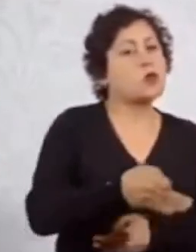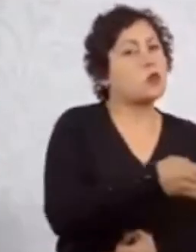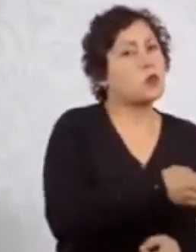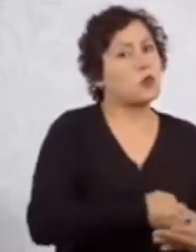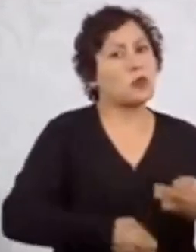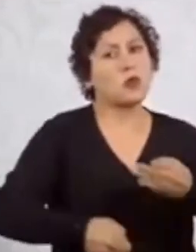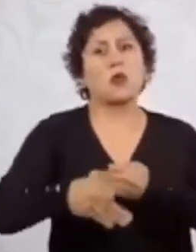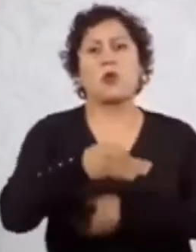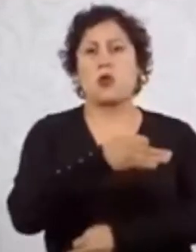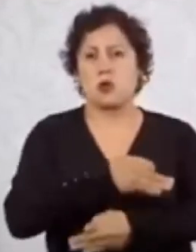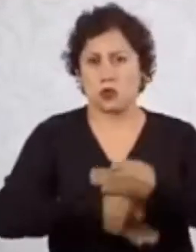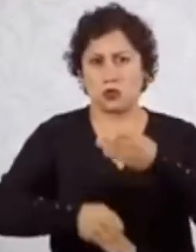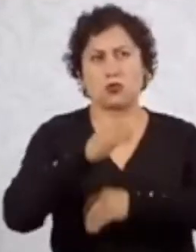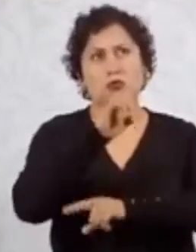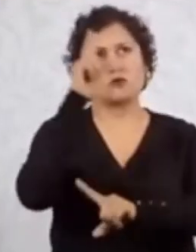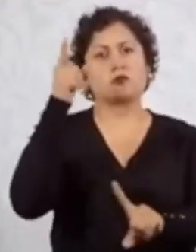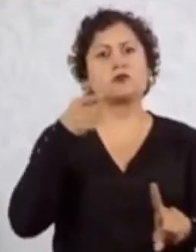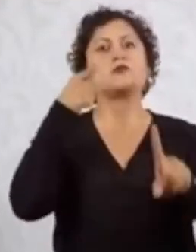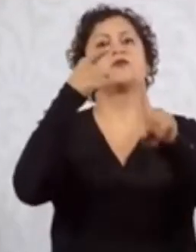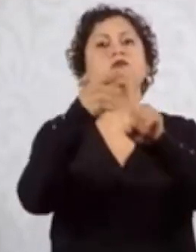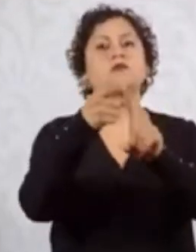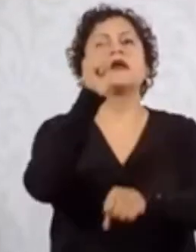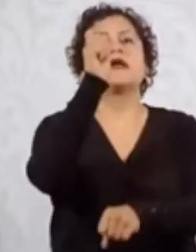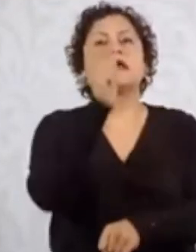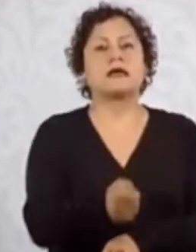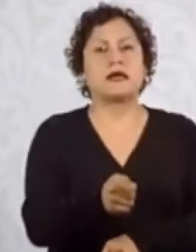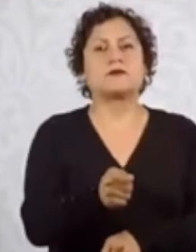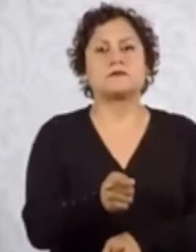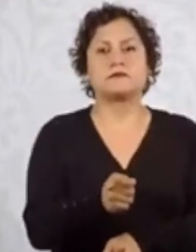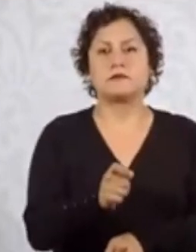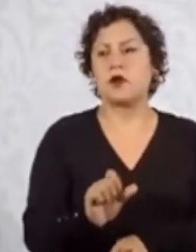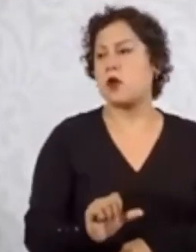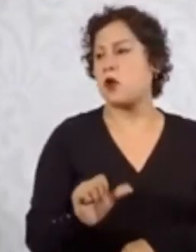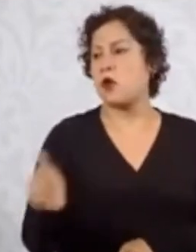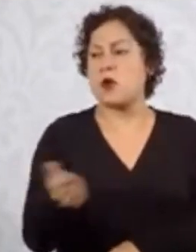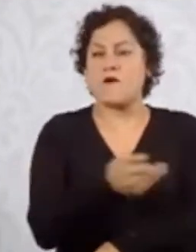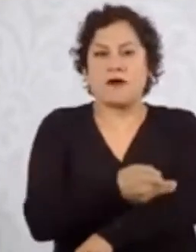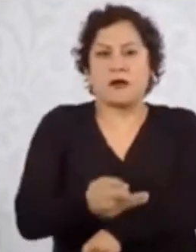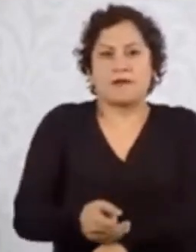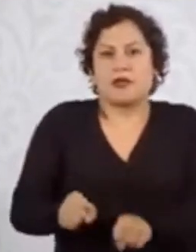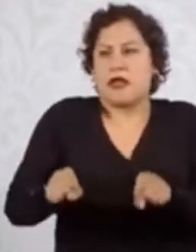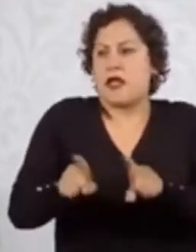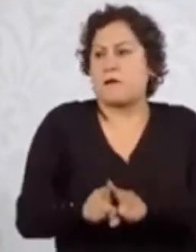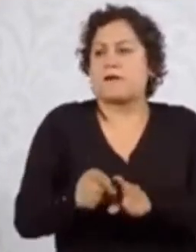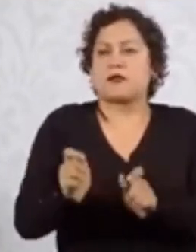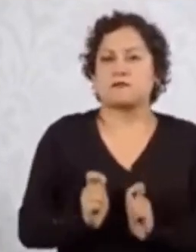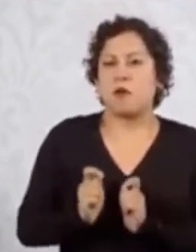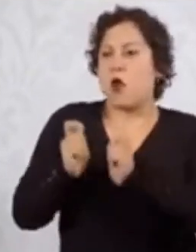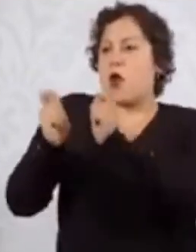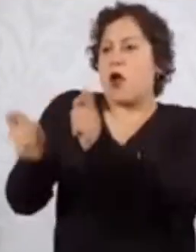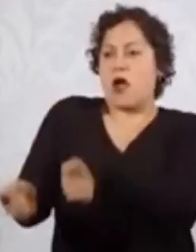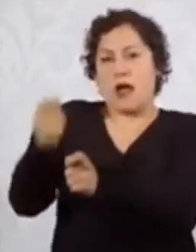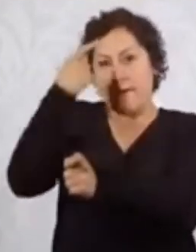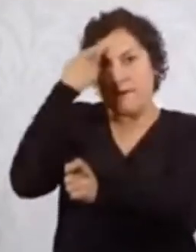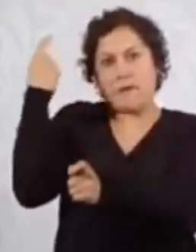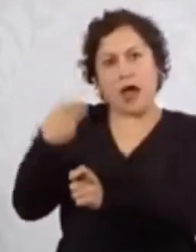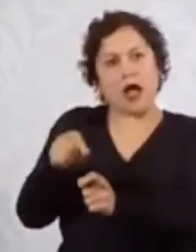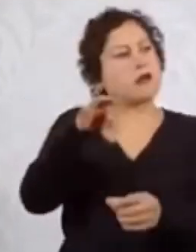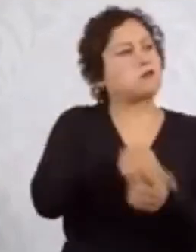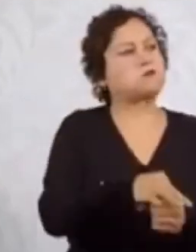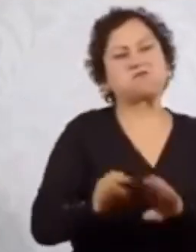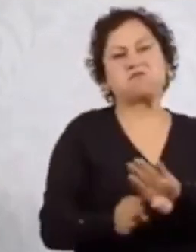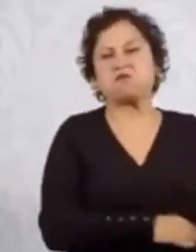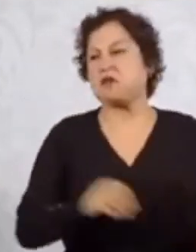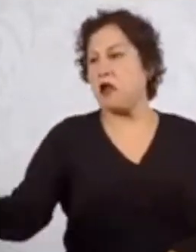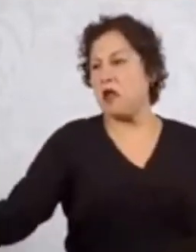100 compromisos, Toño, Paco, Manuel. Vamos a ver si le alcanza el tiempo. Yo espero que si es una mujer muy activa,